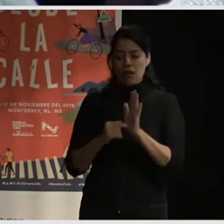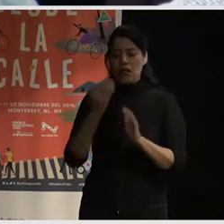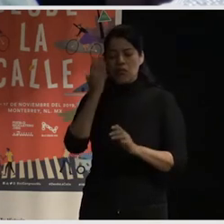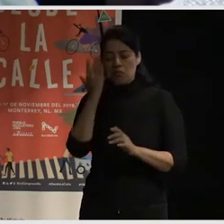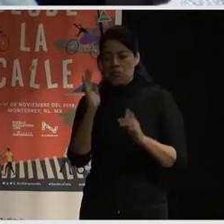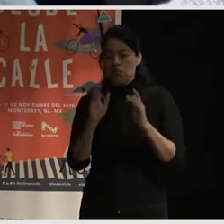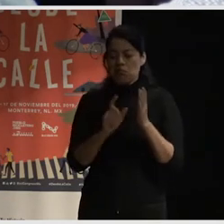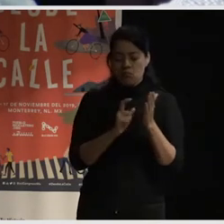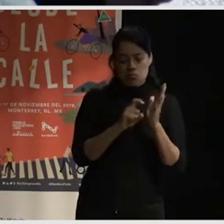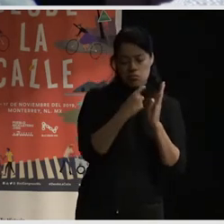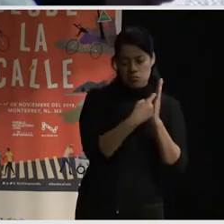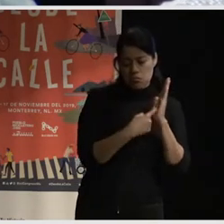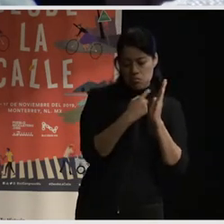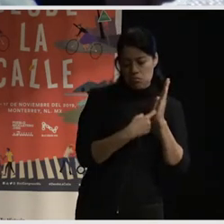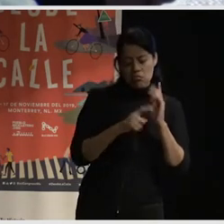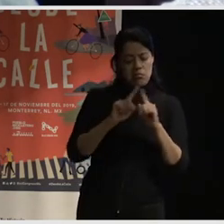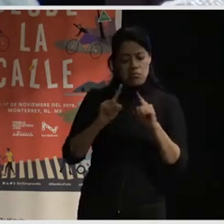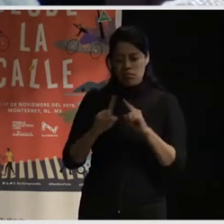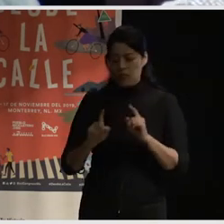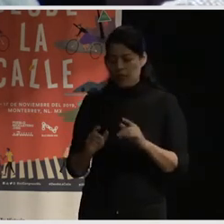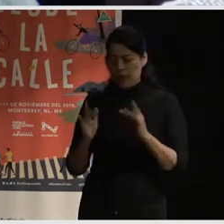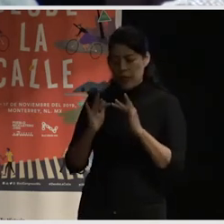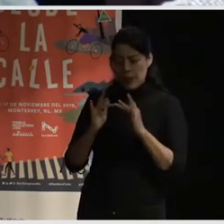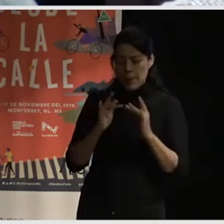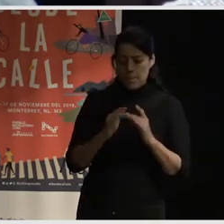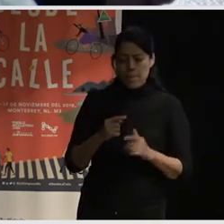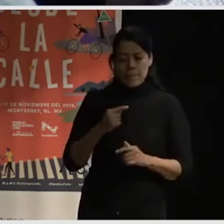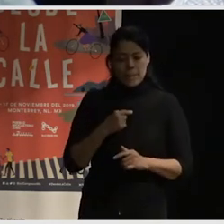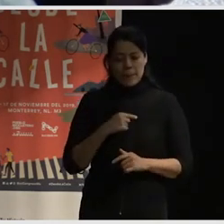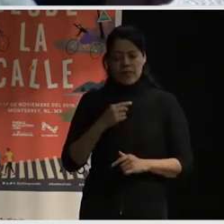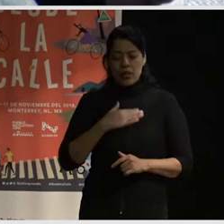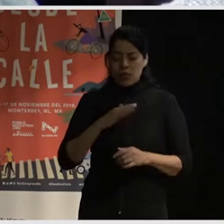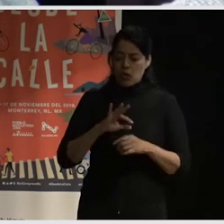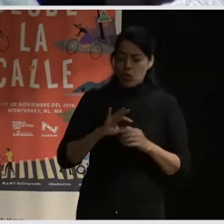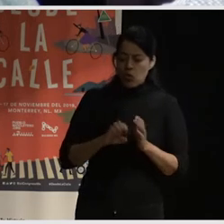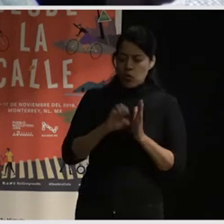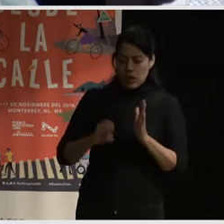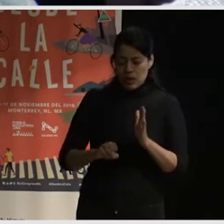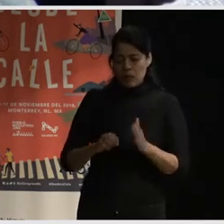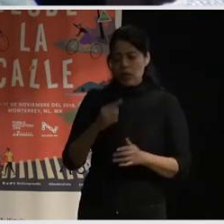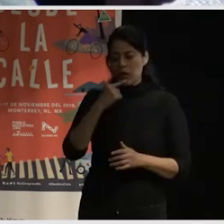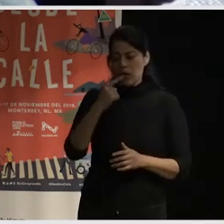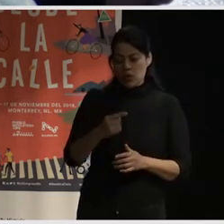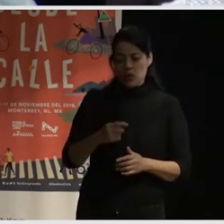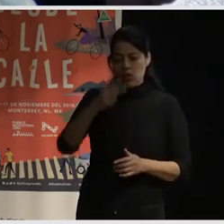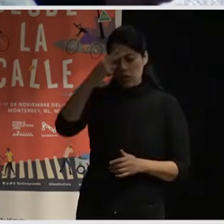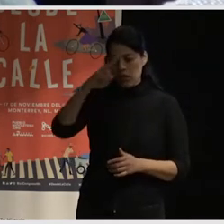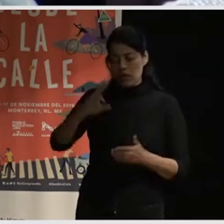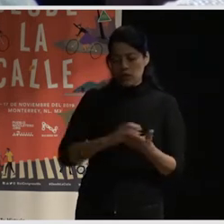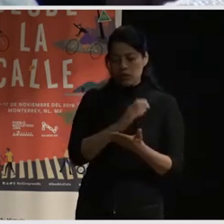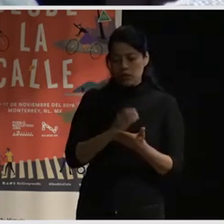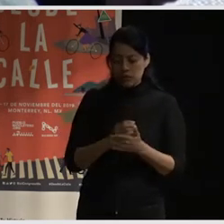que normalmente se trabaja la comunicación que se hace un caso que me gusta mencionar mucho es el de la ciudad de méxico en donde hemos tenido un trabajo